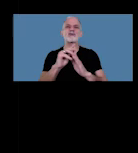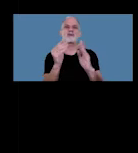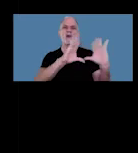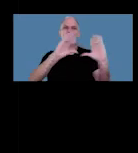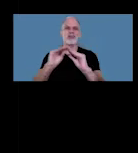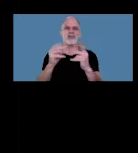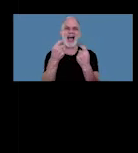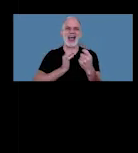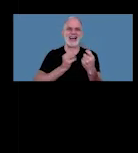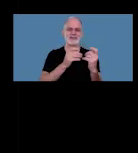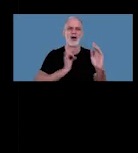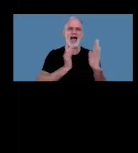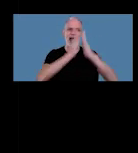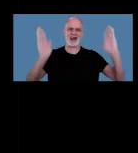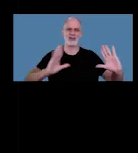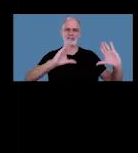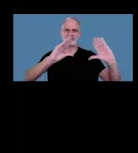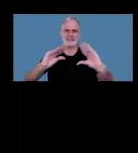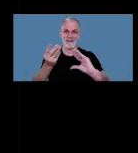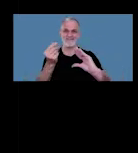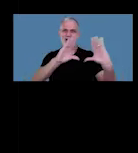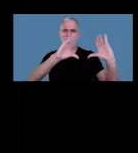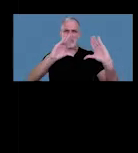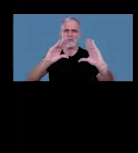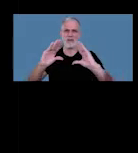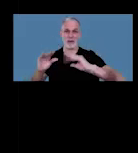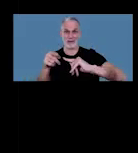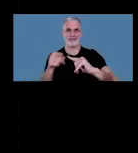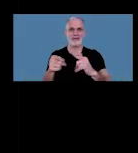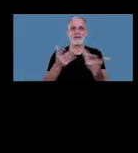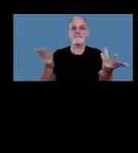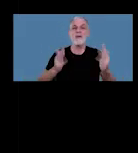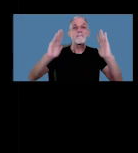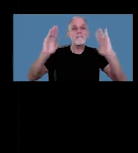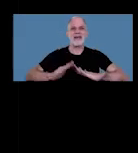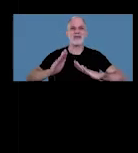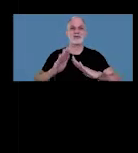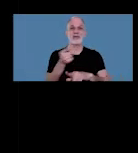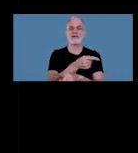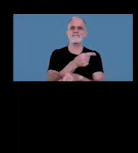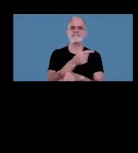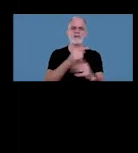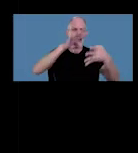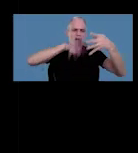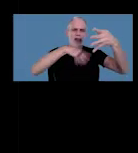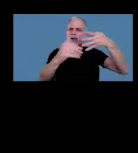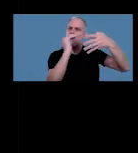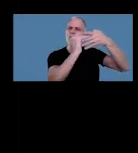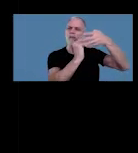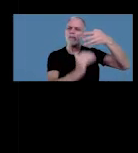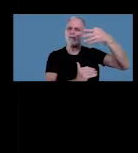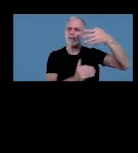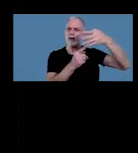amortización anual, pero este valor no puede ser inferior al valor de tabla que publica el